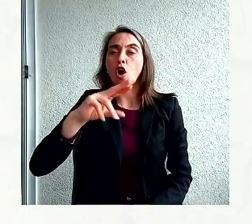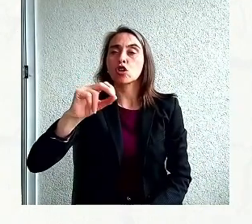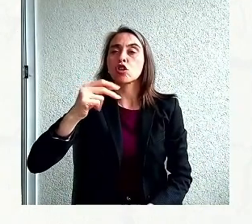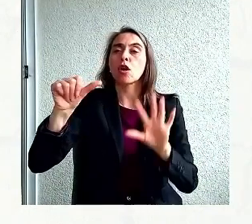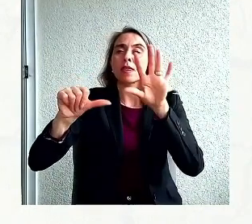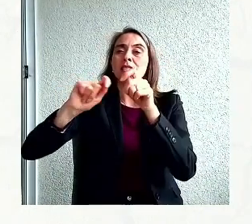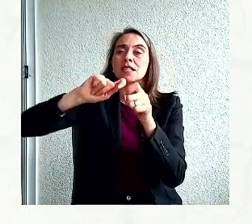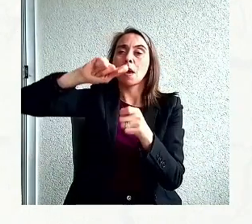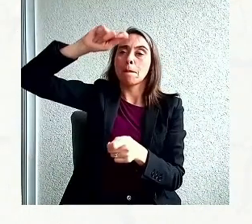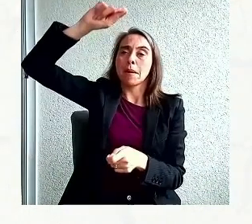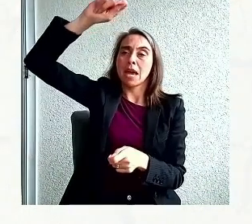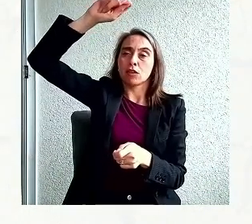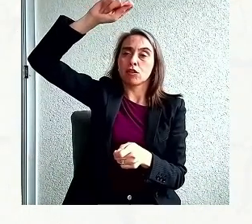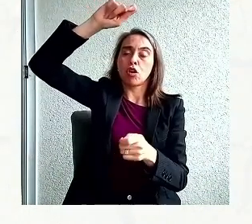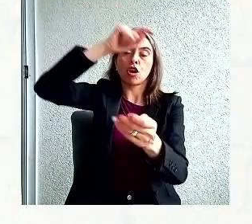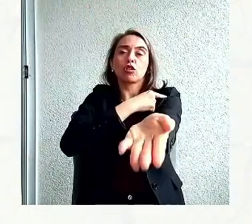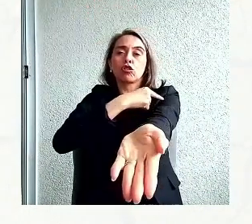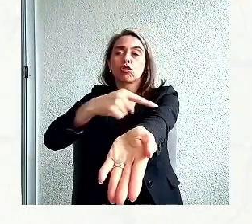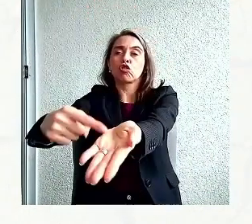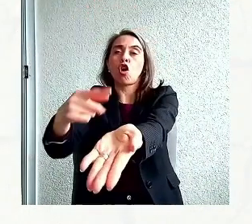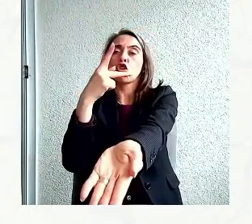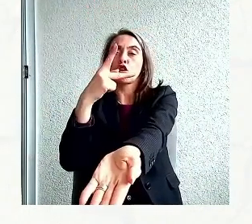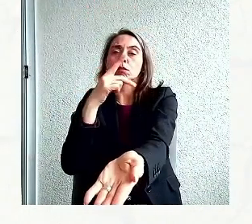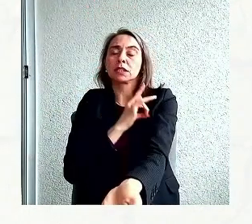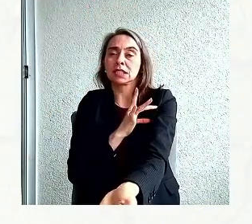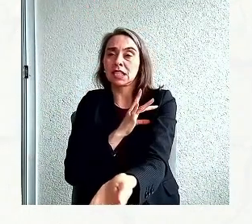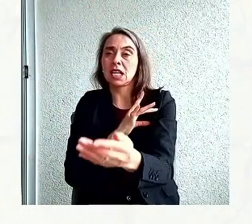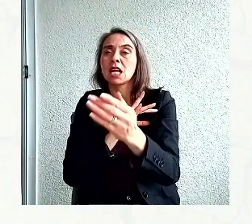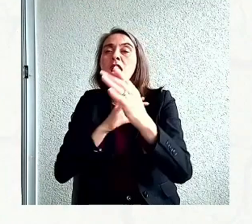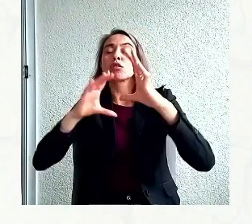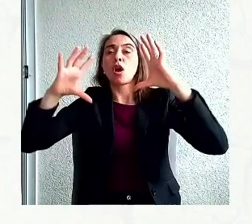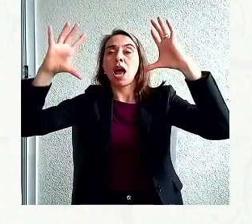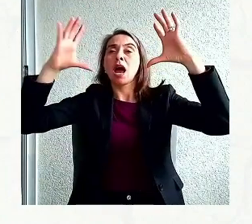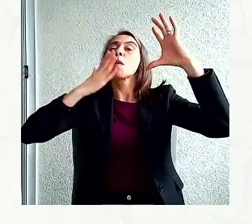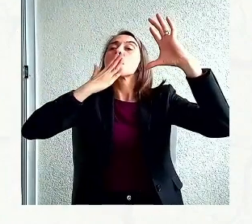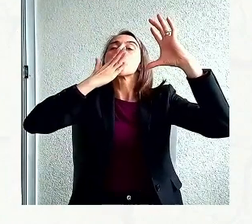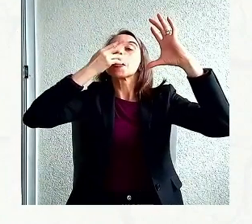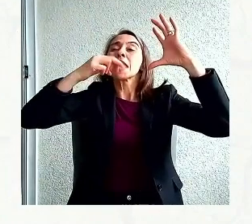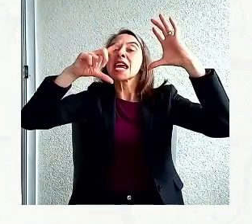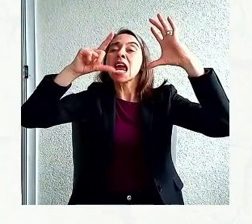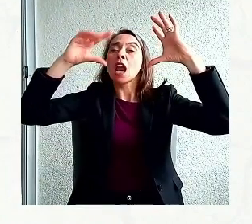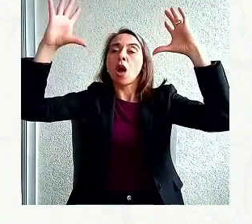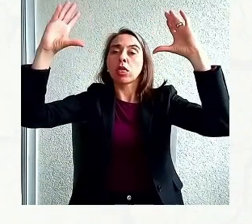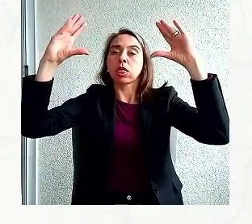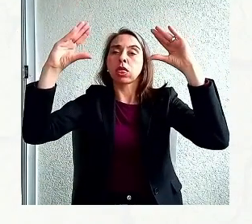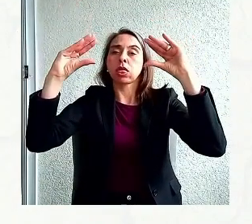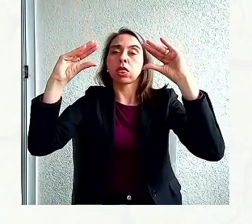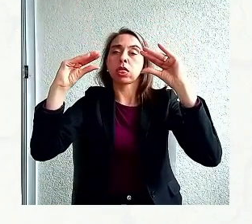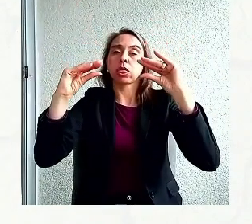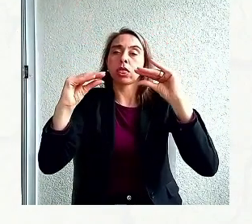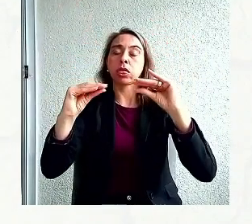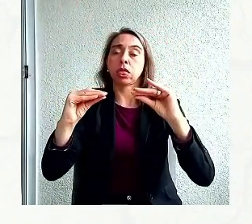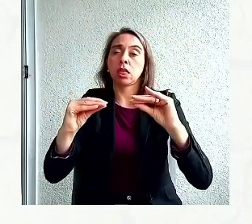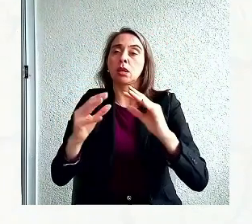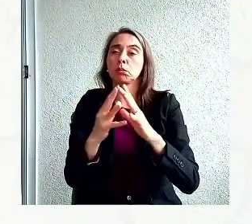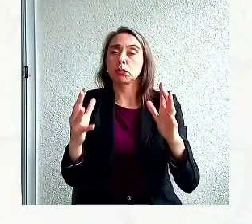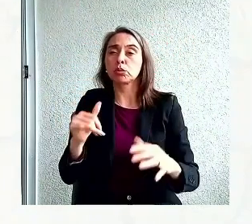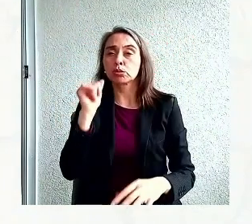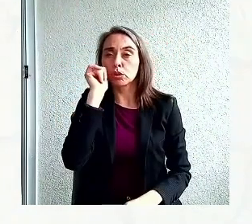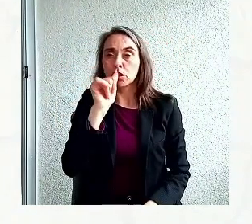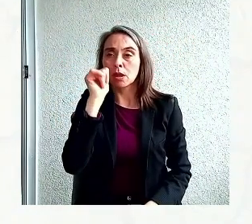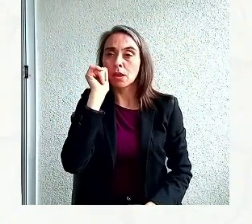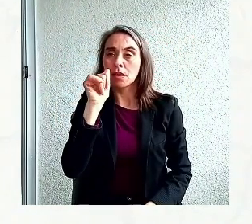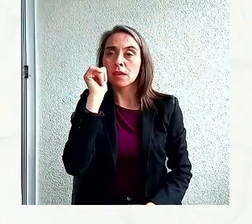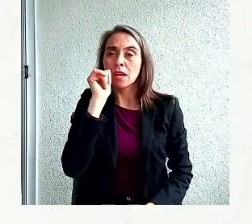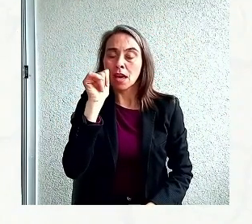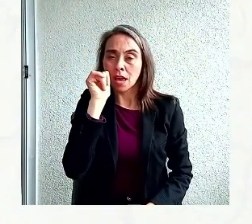perdido y seguimos perdiendo día a día. Ahora, el hecho de que esté cayendo y estemos nosotros